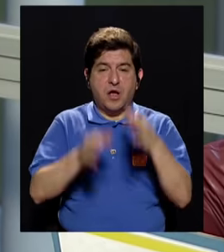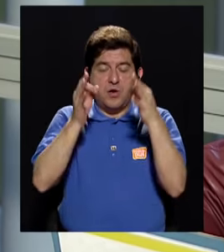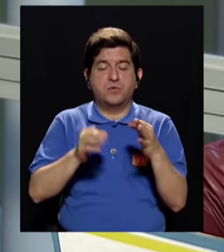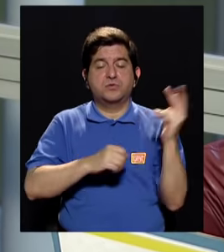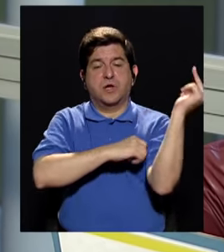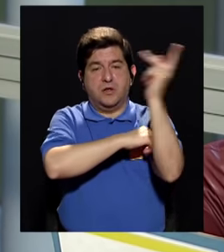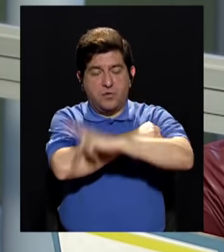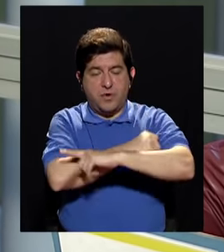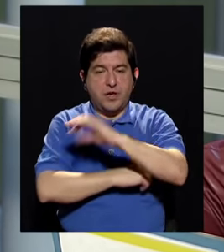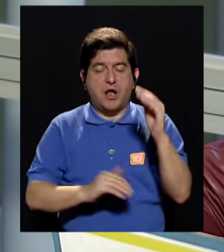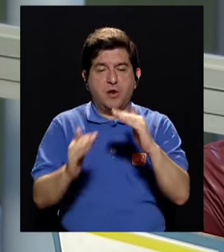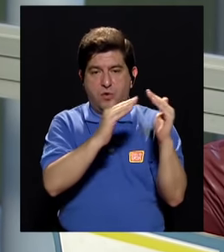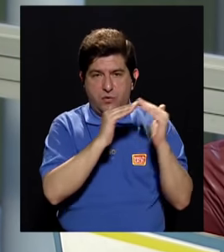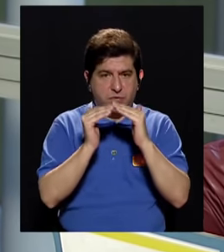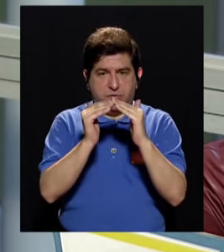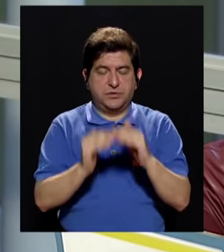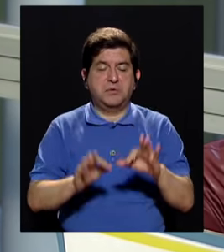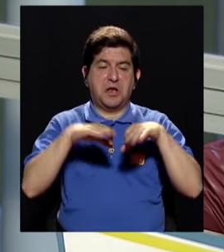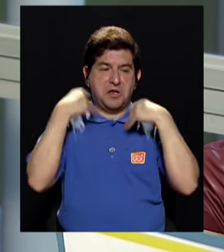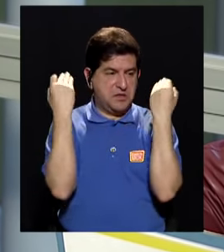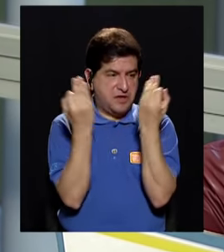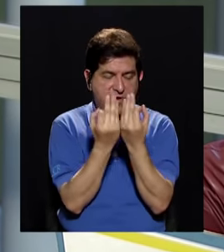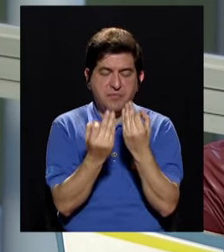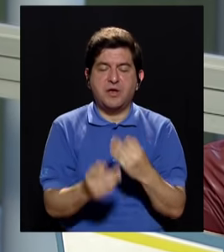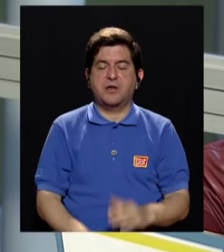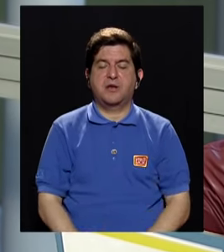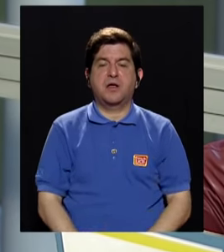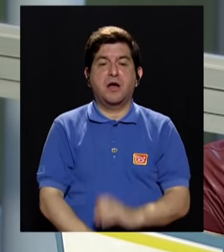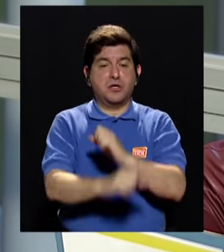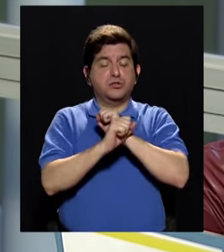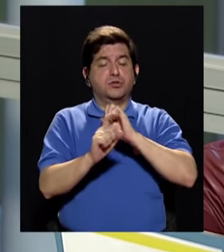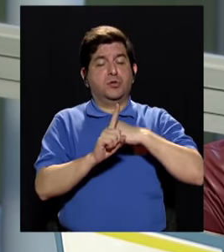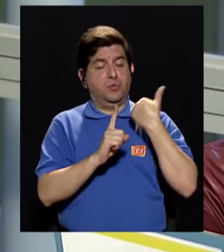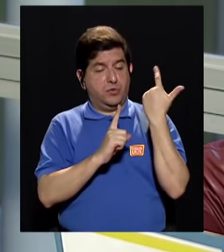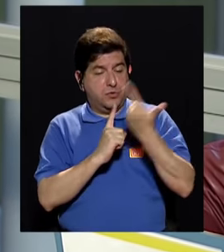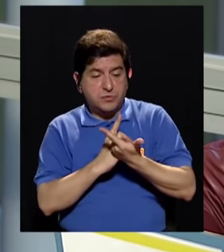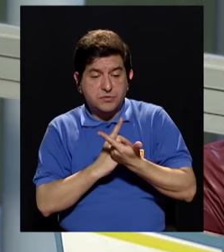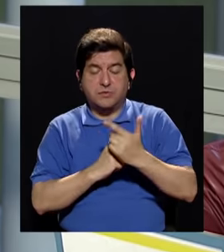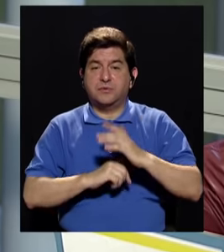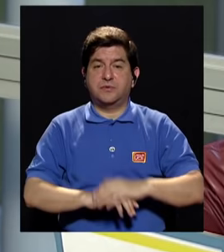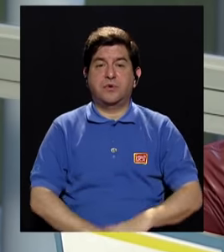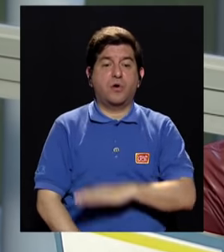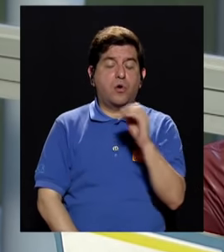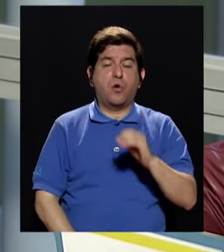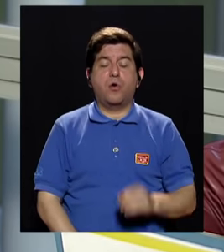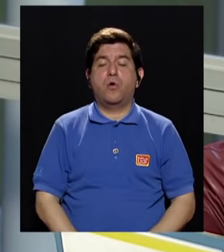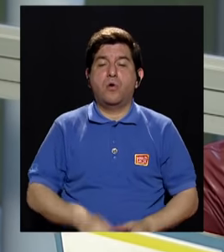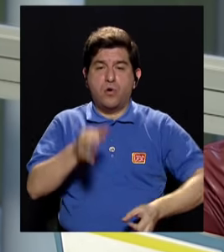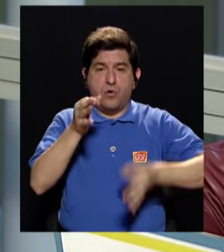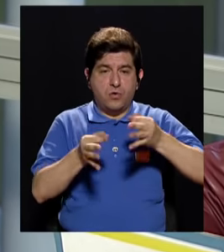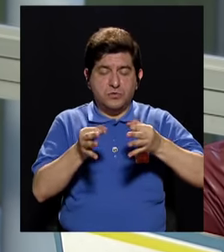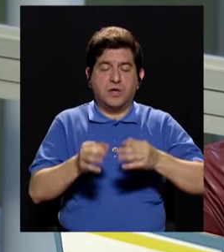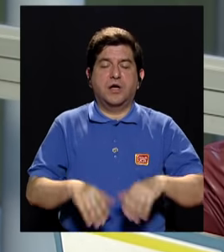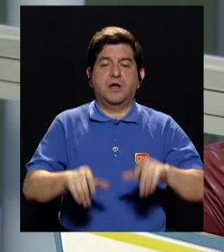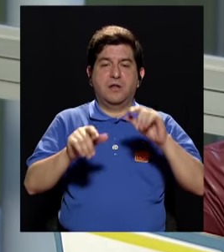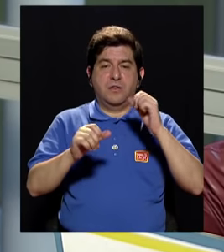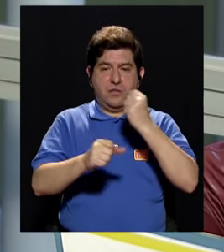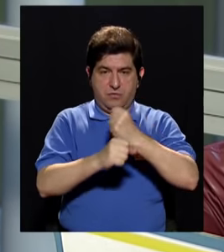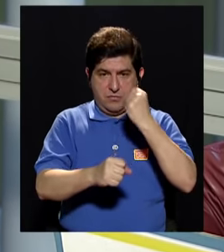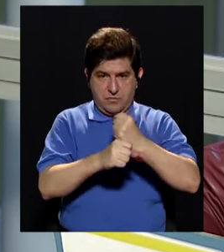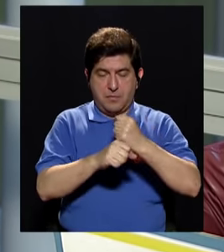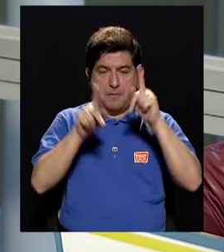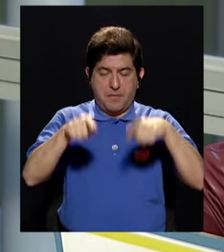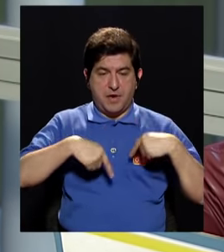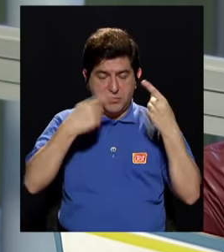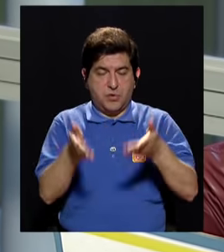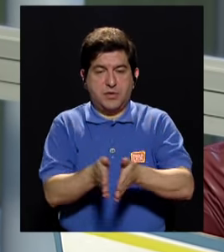penal en un juzgado civil de familia o seguridad social y o un juzgado laboral Entonces los pacientes